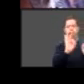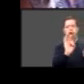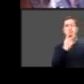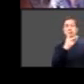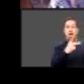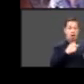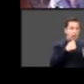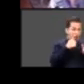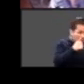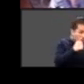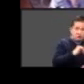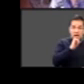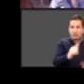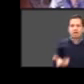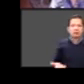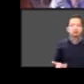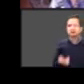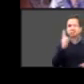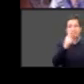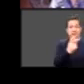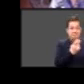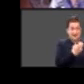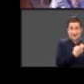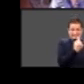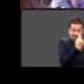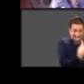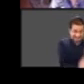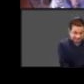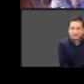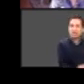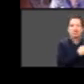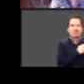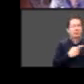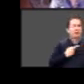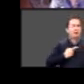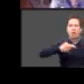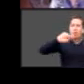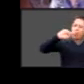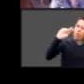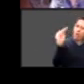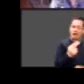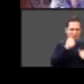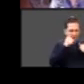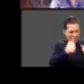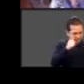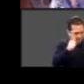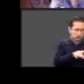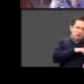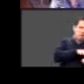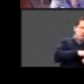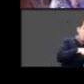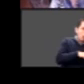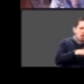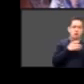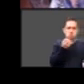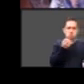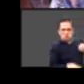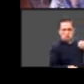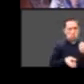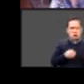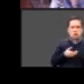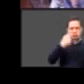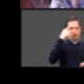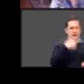periodo de la vida que es tan urgente de desarrollo si no recibe los estímulos adecuados aunque esté bien nutrido no va a poder